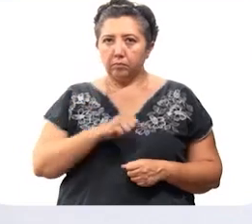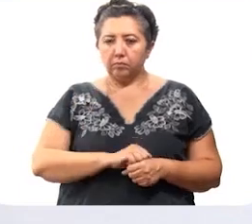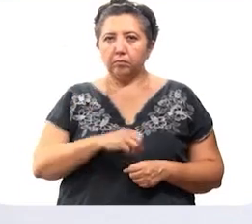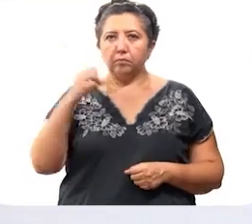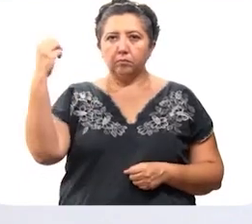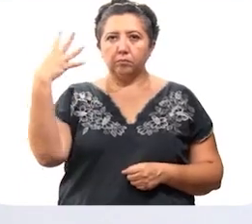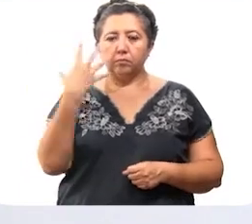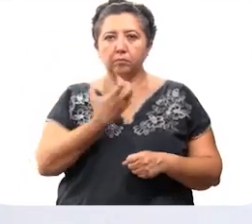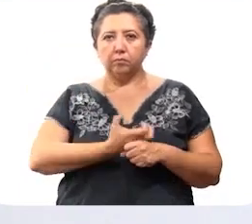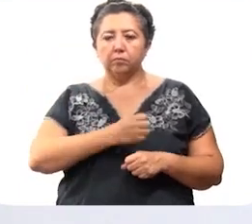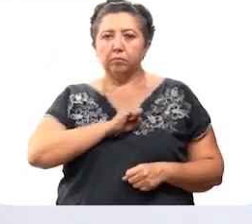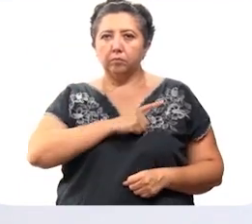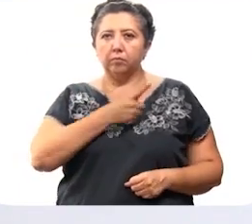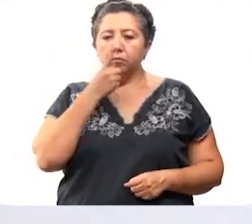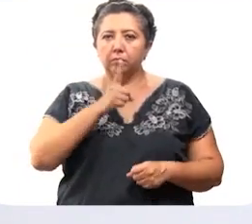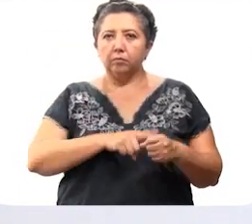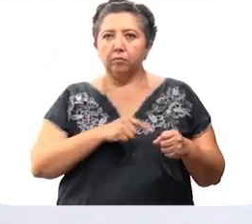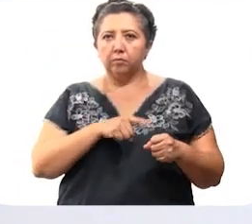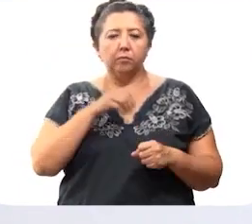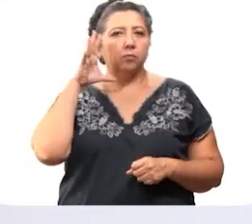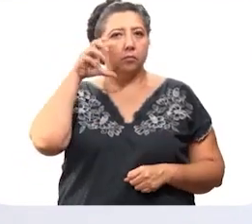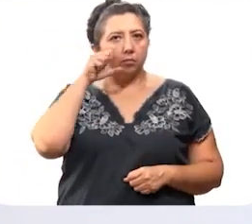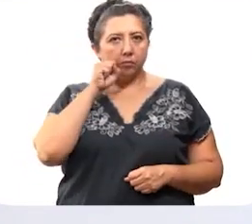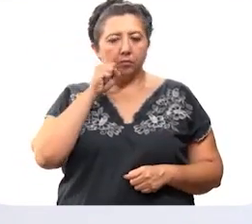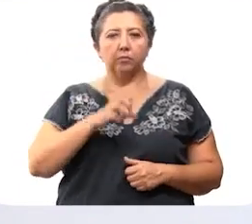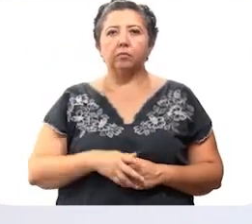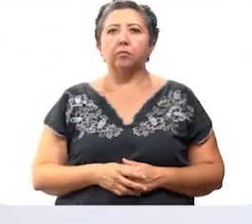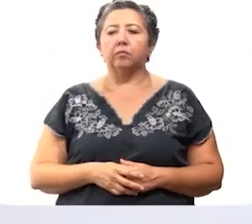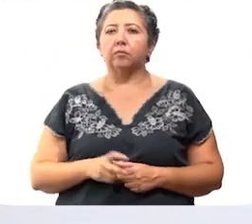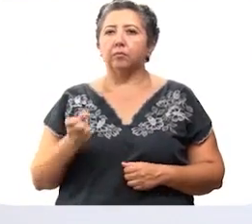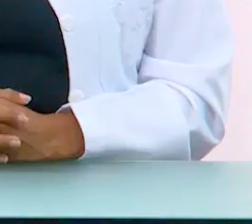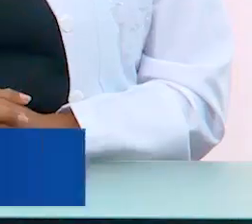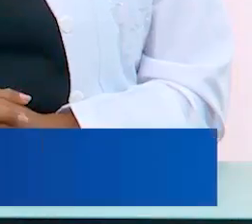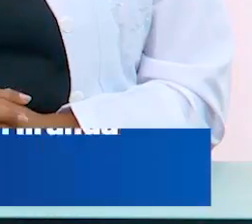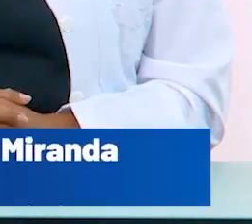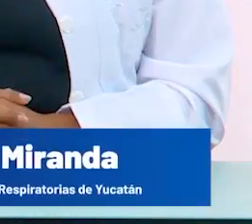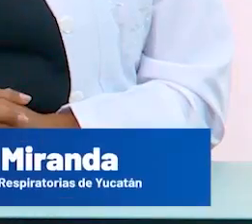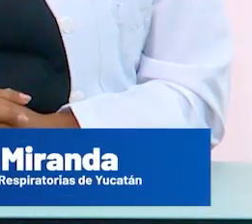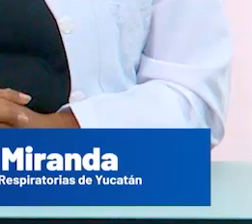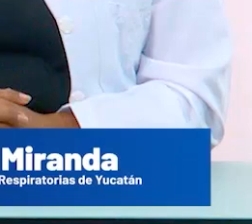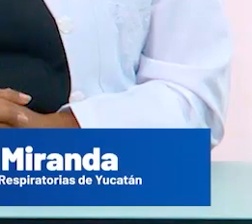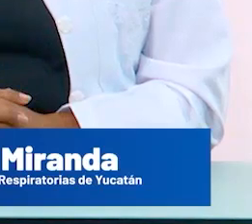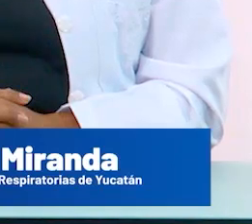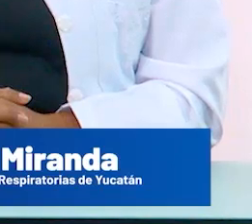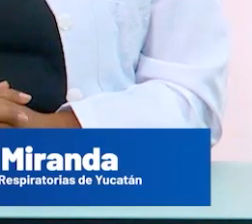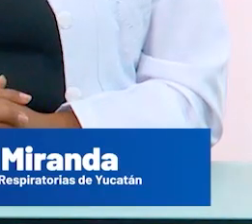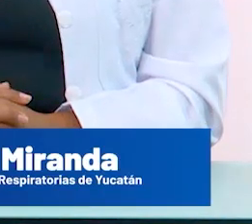indicadores semanales del Semáforo Estatal de Salud marcan color naranja. Ese es el informe del día de hoy, doctora.